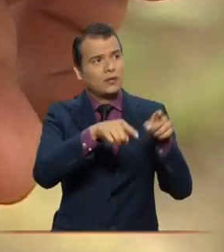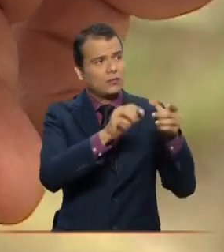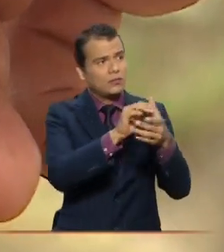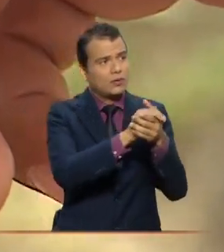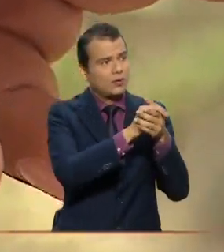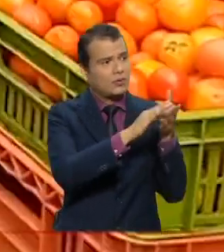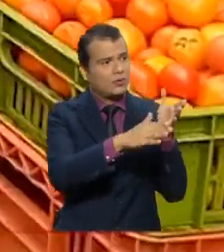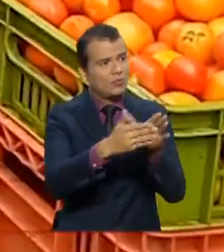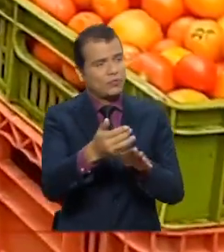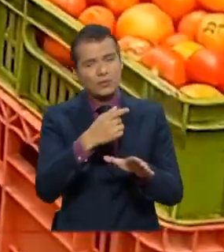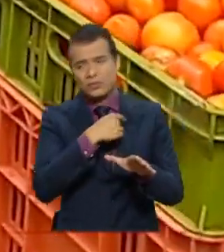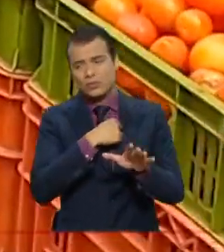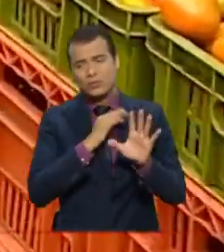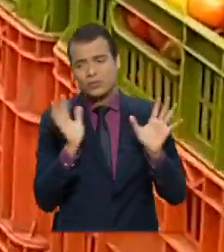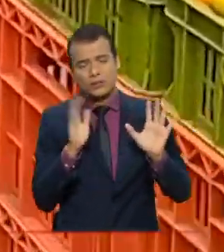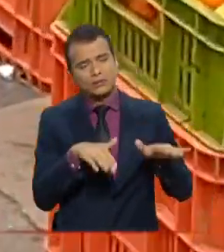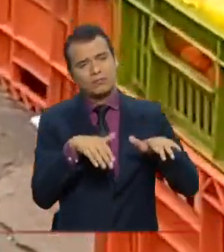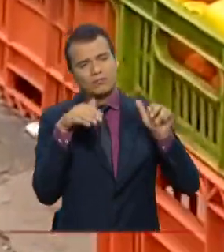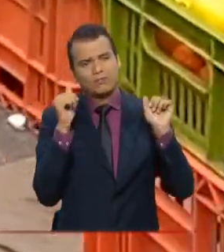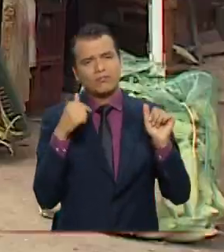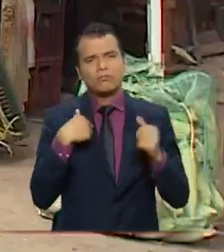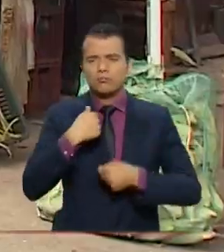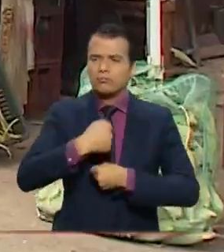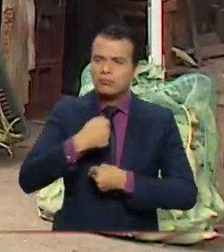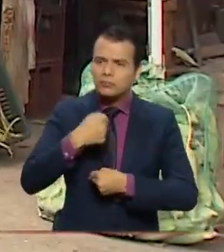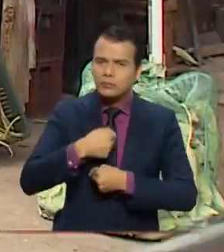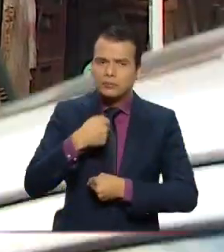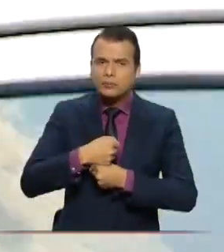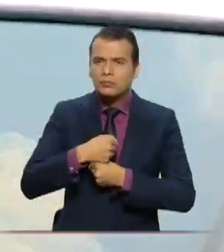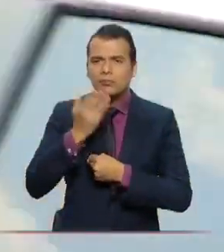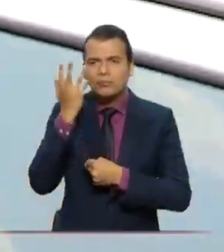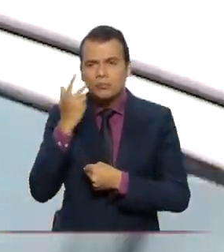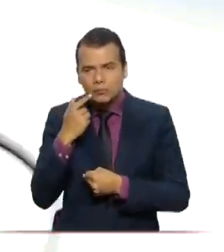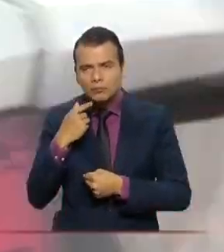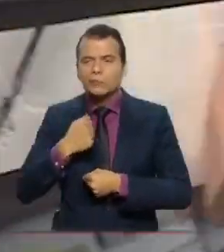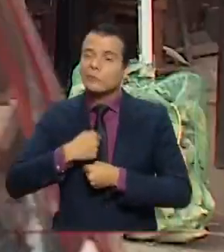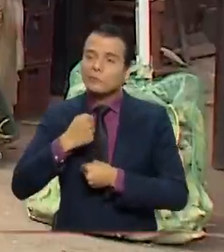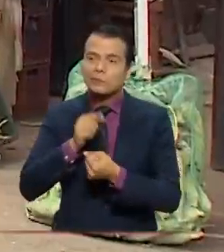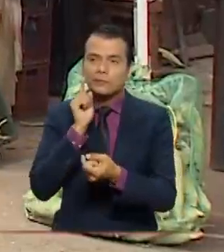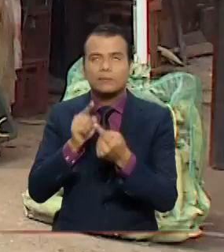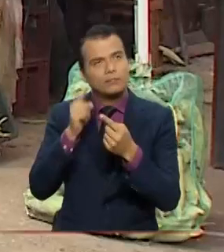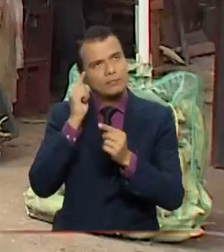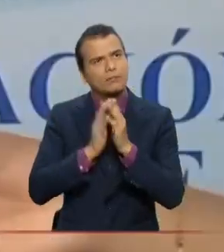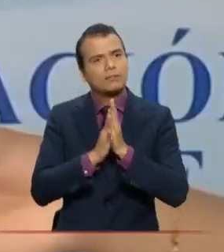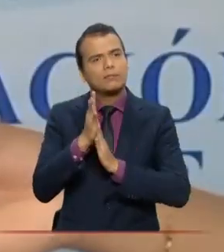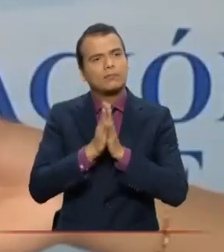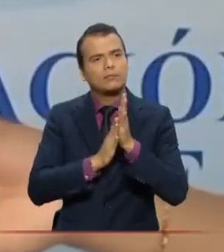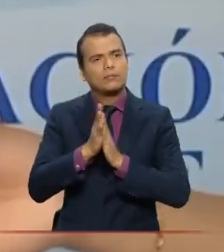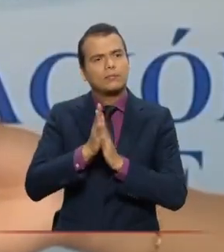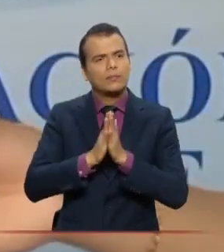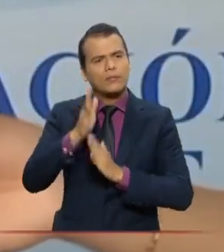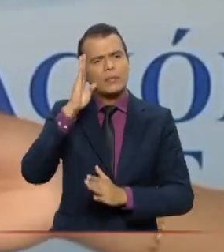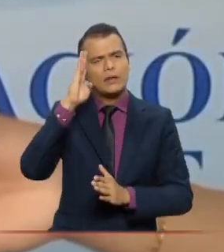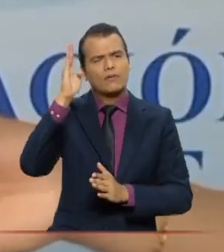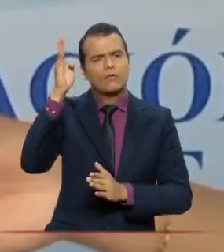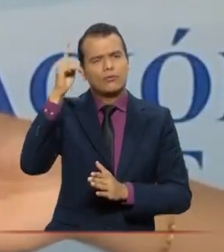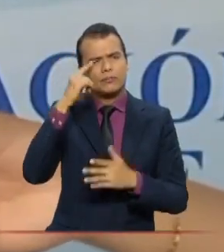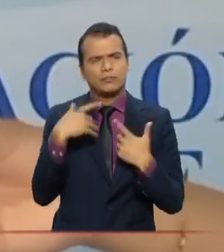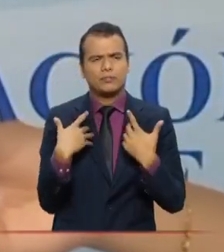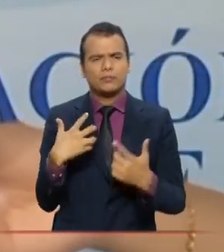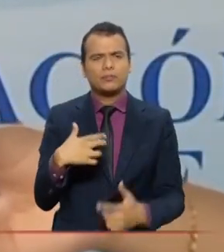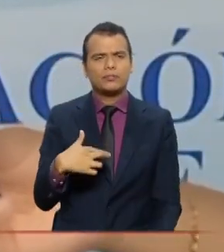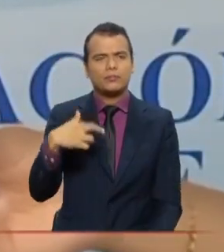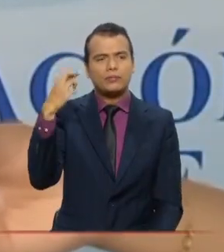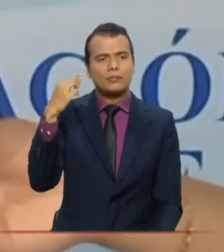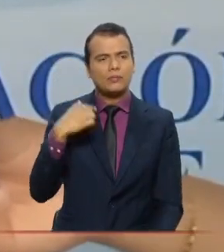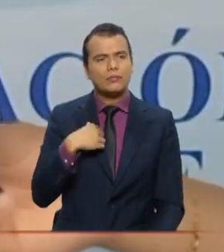criminalidad. Cargando bultos en los supermercados, trabaja a diario para poder llegar a ser un profesional. Me digo, creo que ser alguien